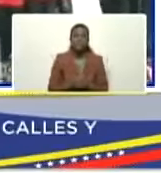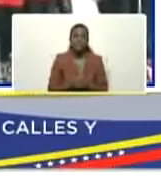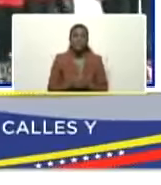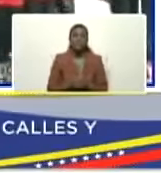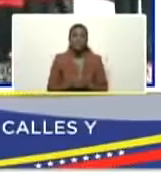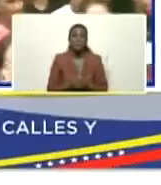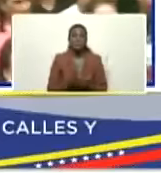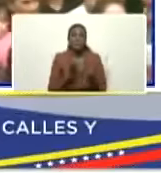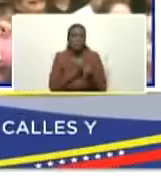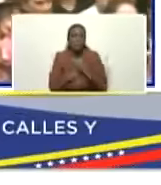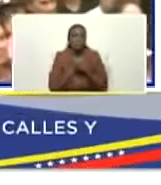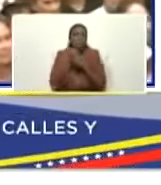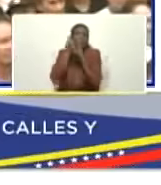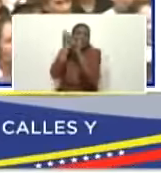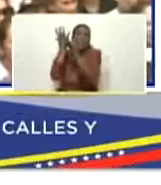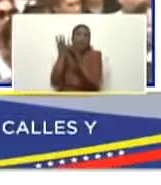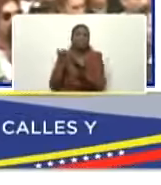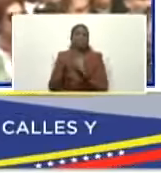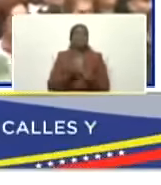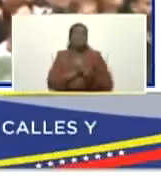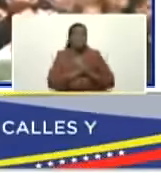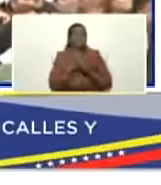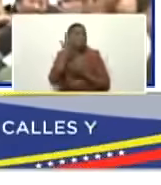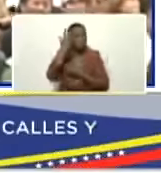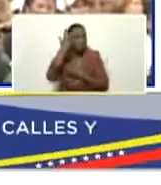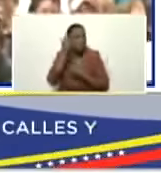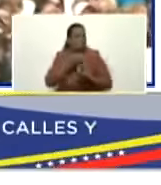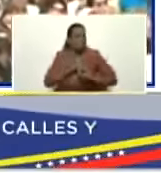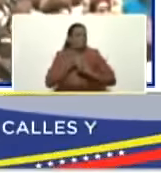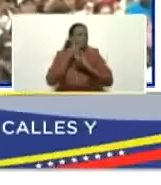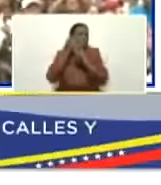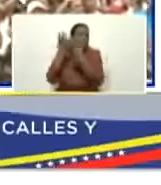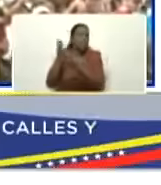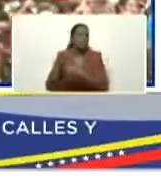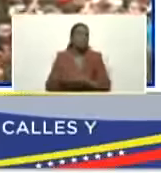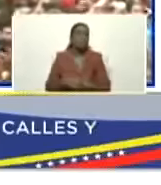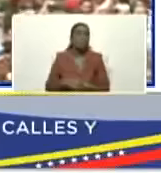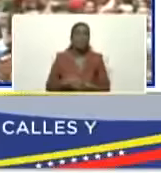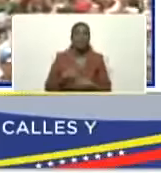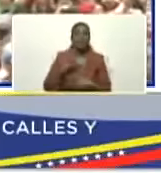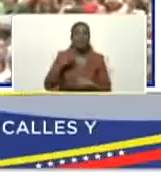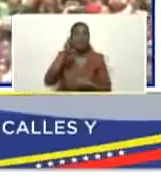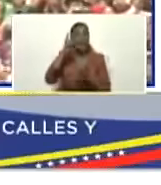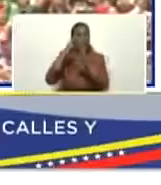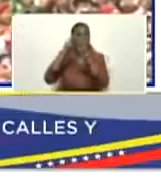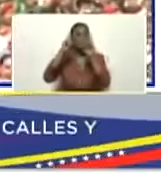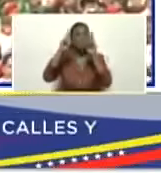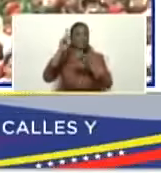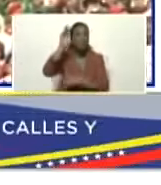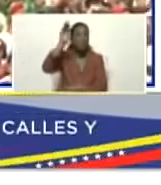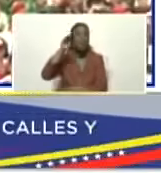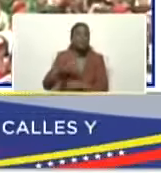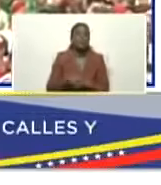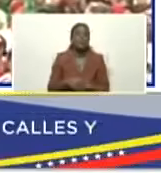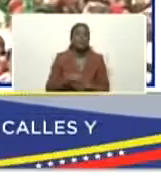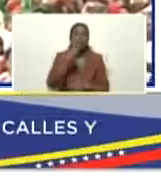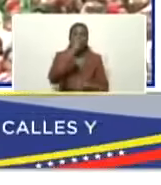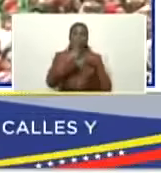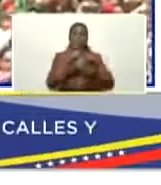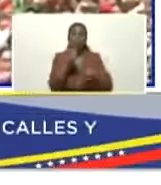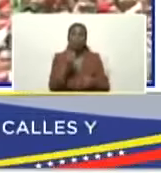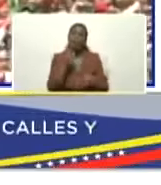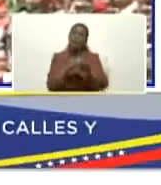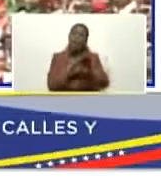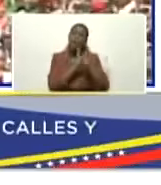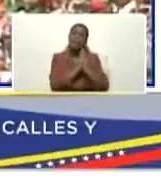Hacer un voto de amor, un voto de conciencia, un voto de futuro. En ese 1x10 yo estoy